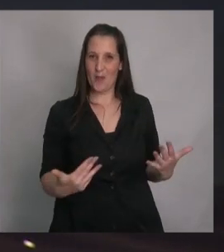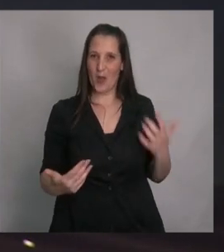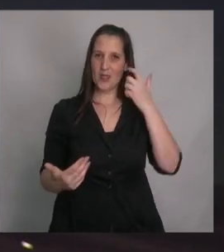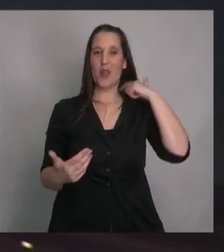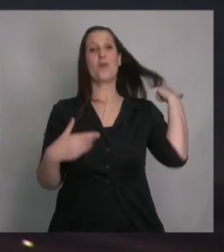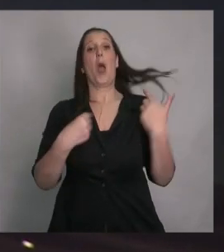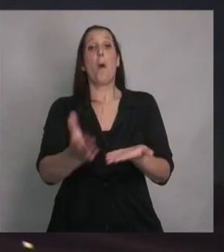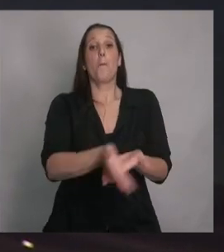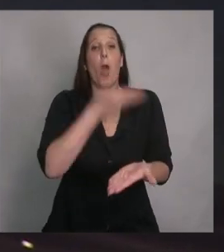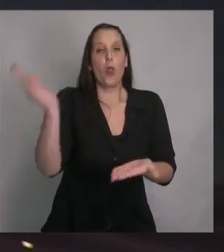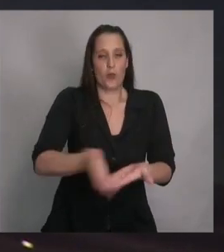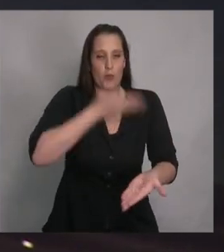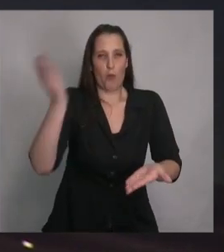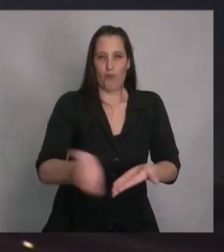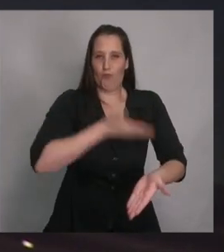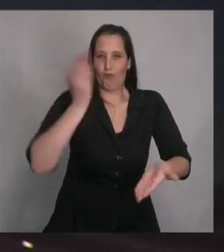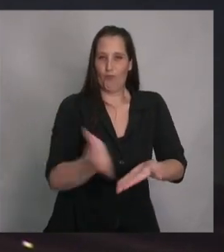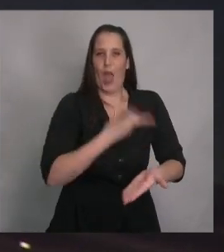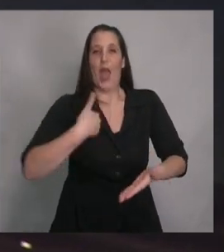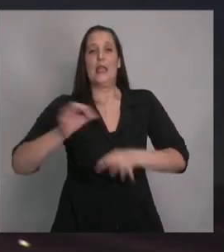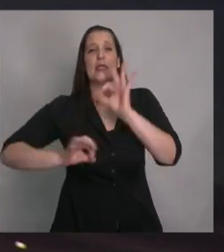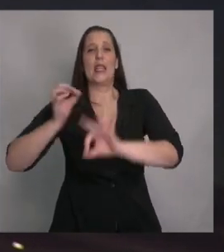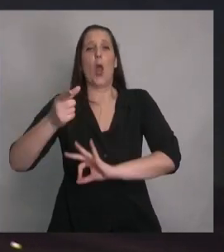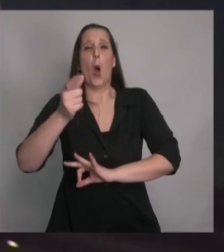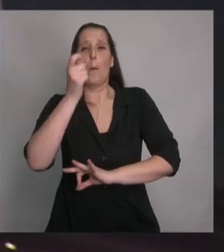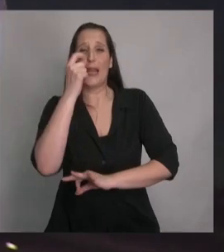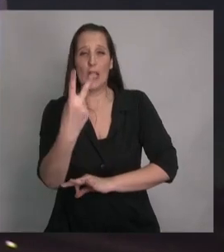en el siglo XXI implica el conocimiento,